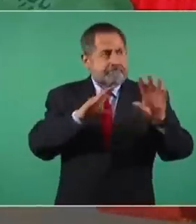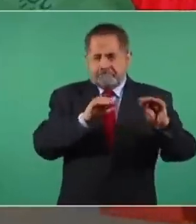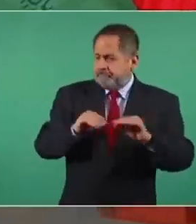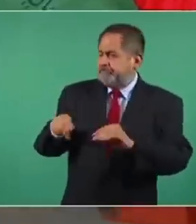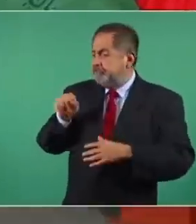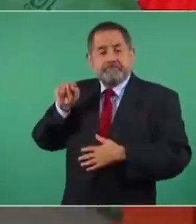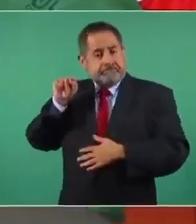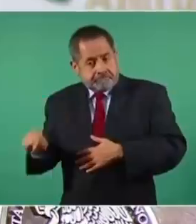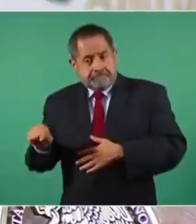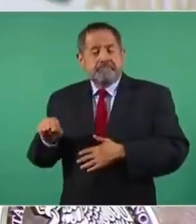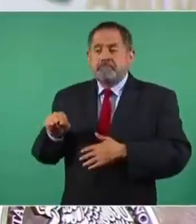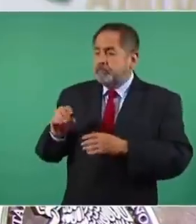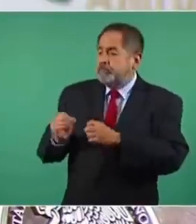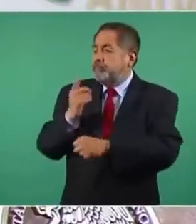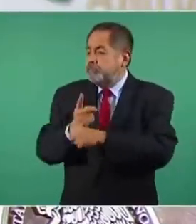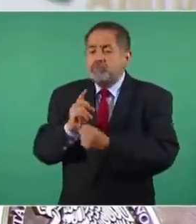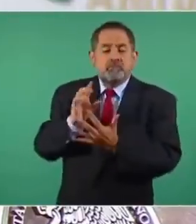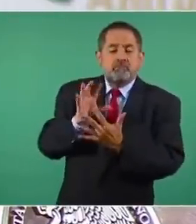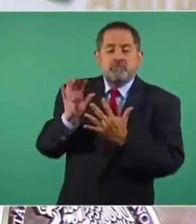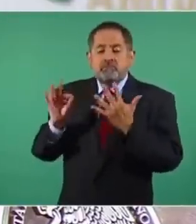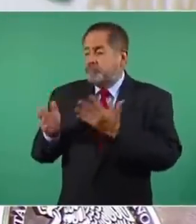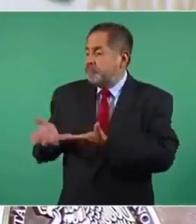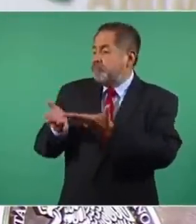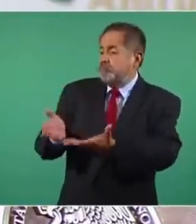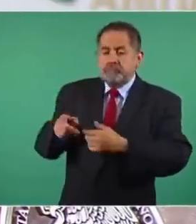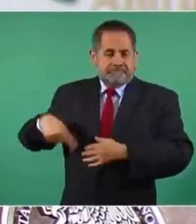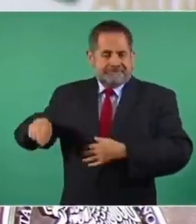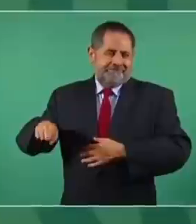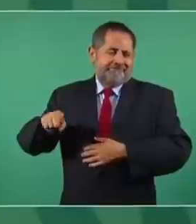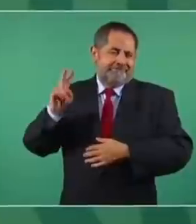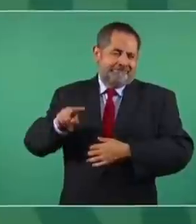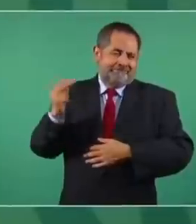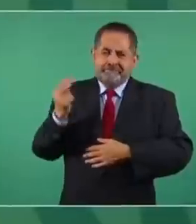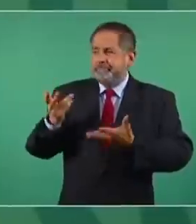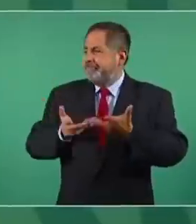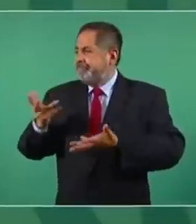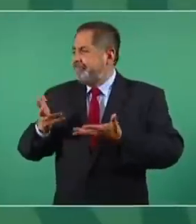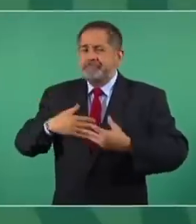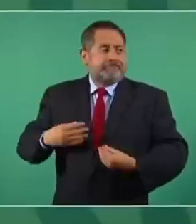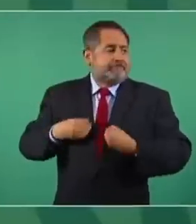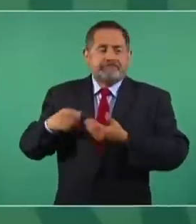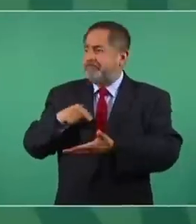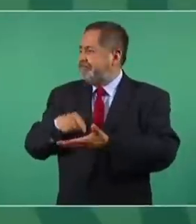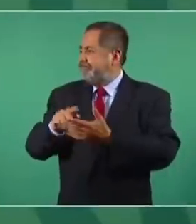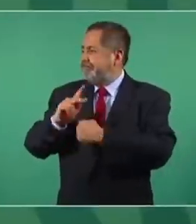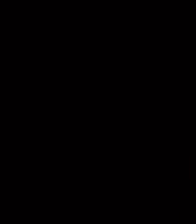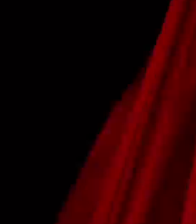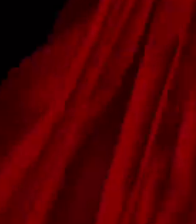dé opciones a los que por necesidad tienen que abandonar sus pueblos.